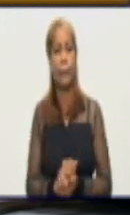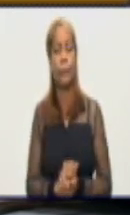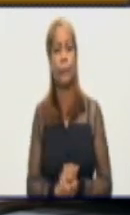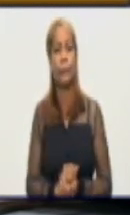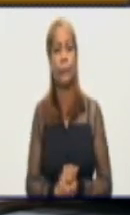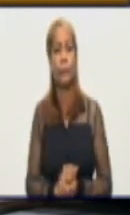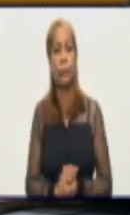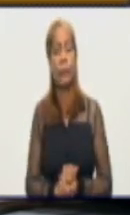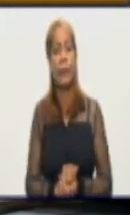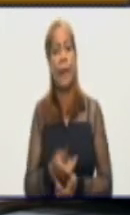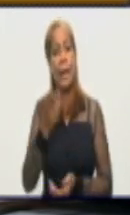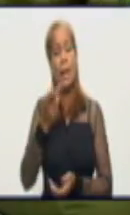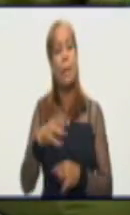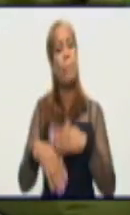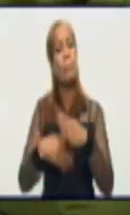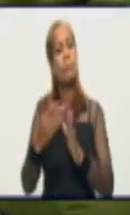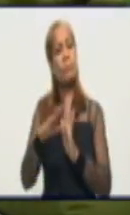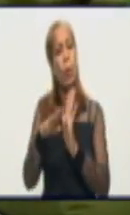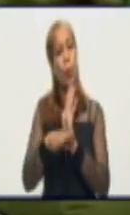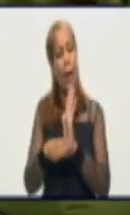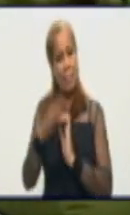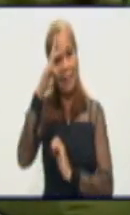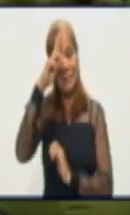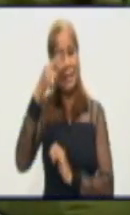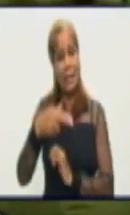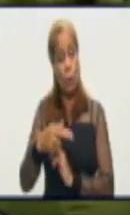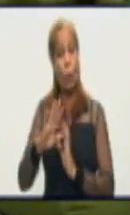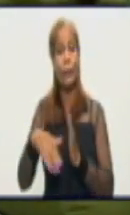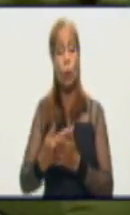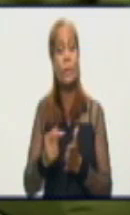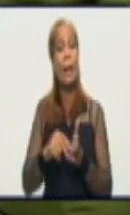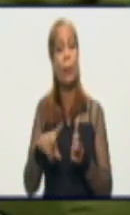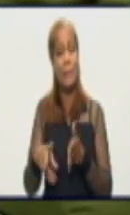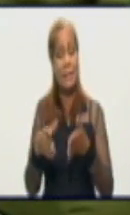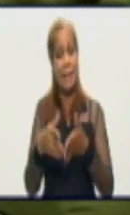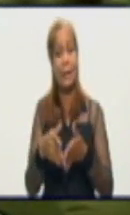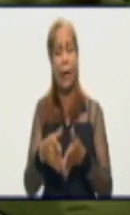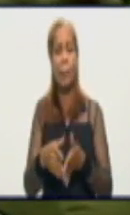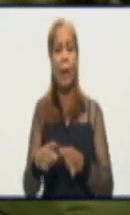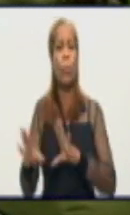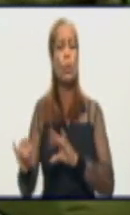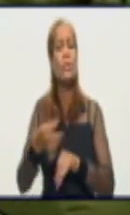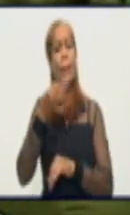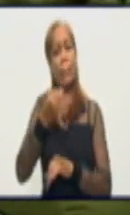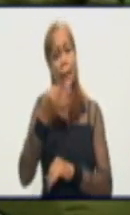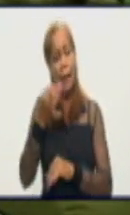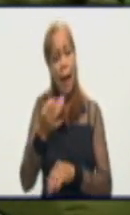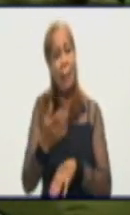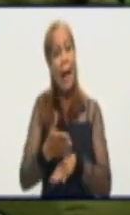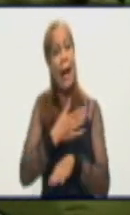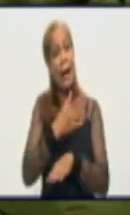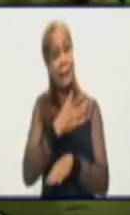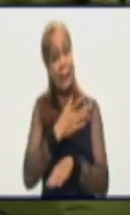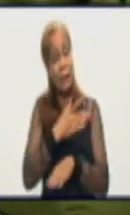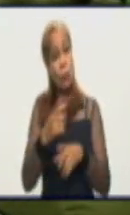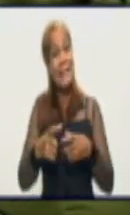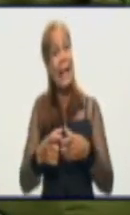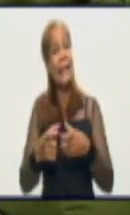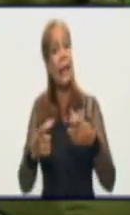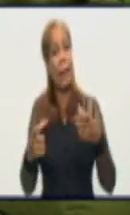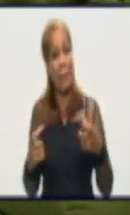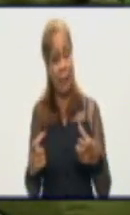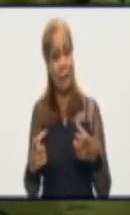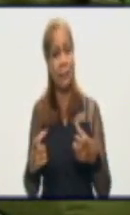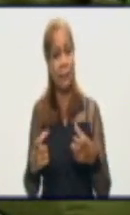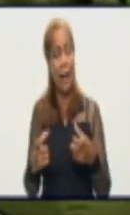sector. La provincia de Granma, como se había estado explicando con anterioridad, incrementa el número de casos confirmados al